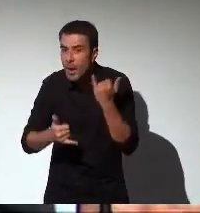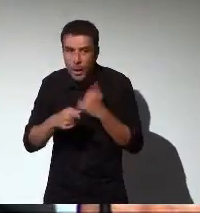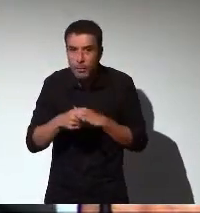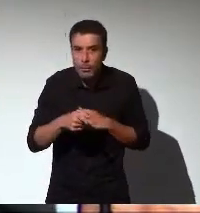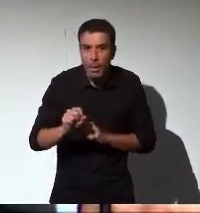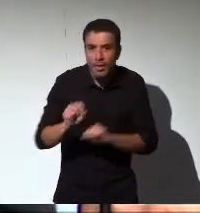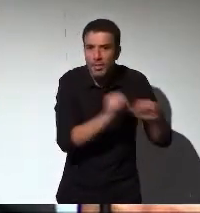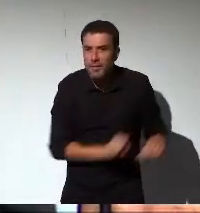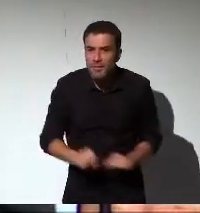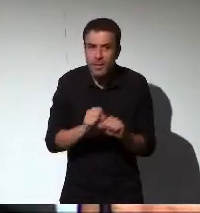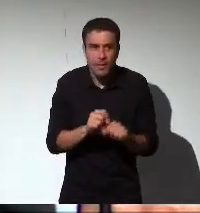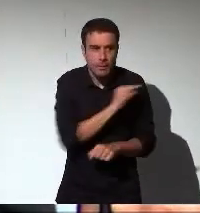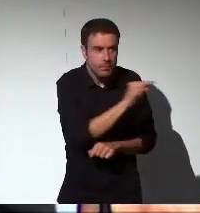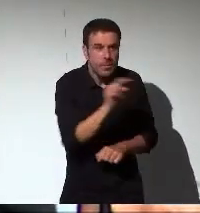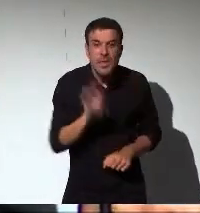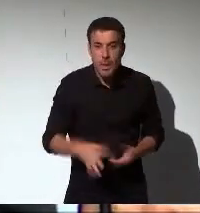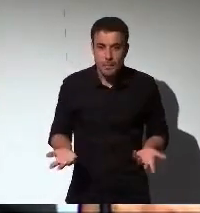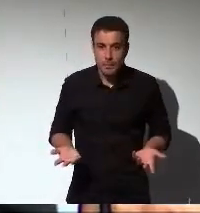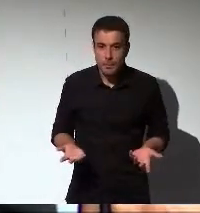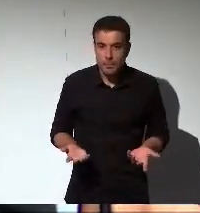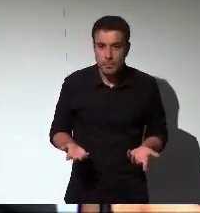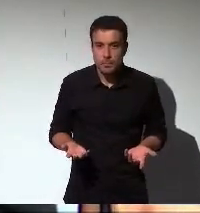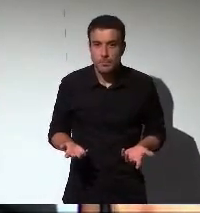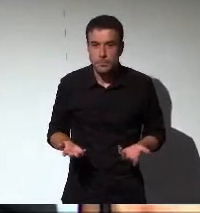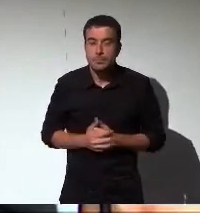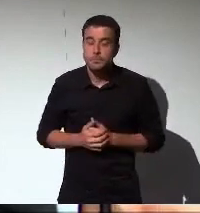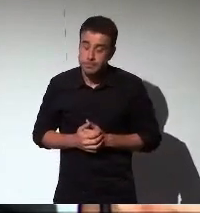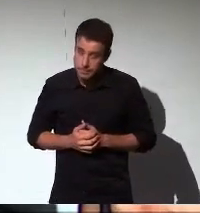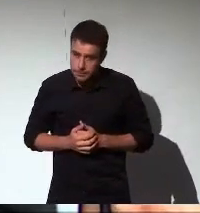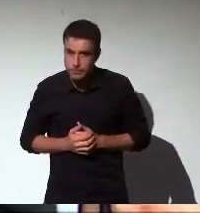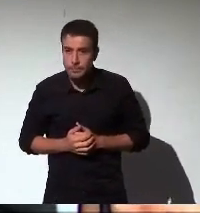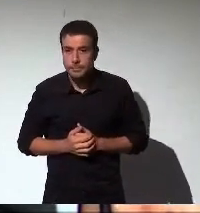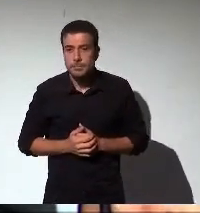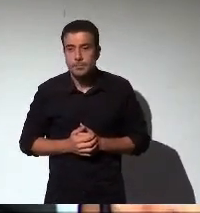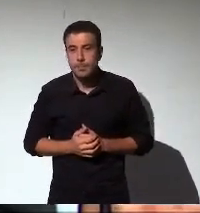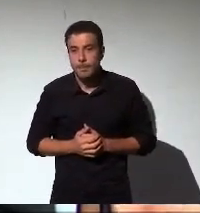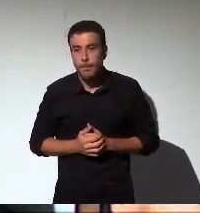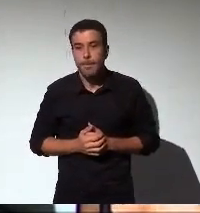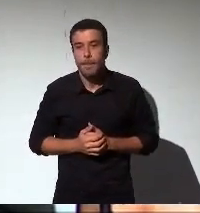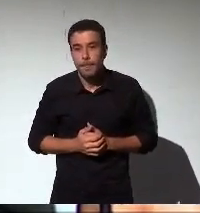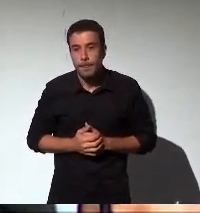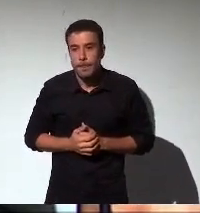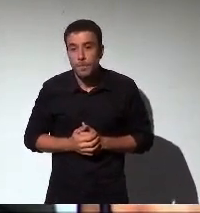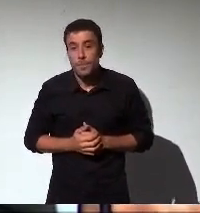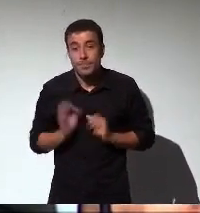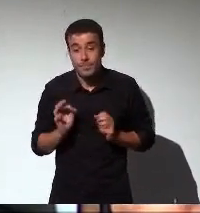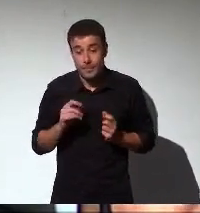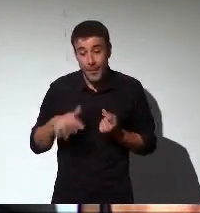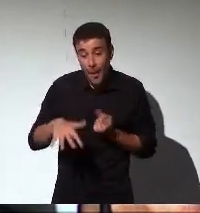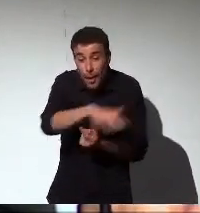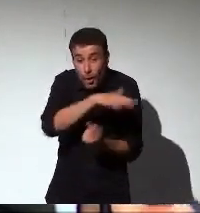defender lo que hay que defender? Estamos hablando de una vulnerabilidad de nuestros